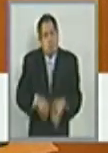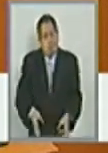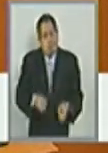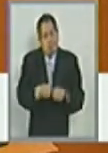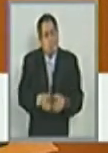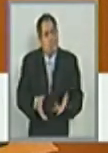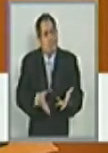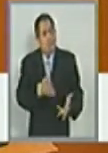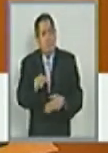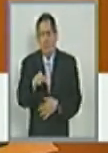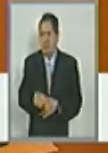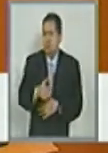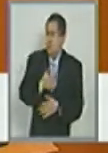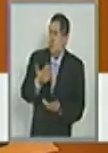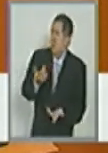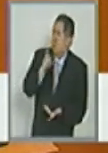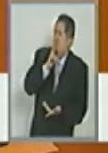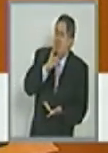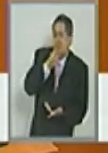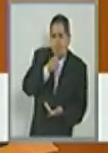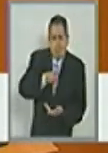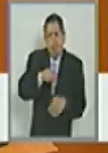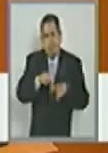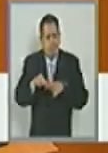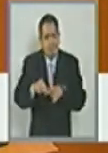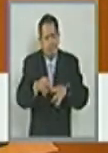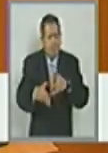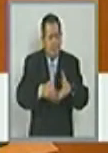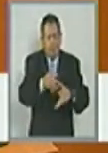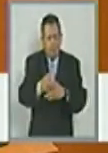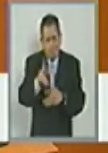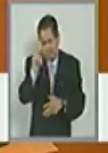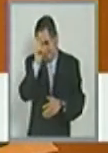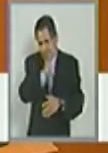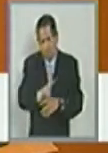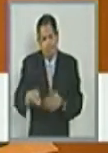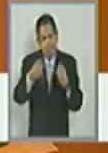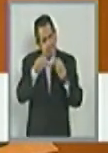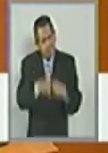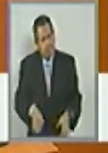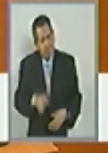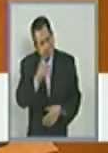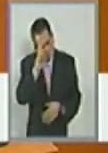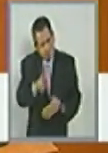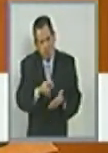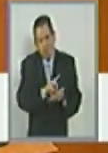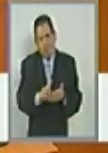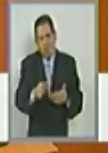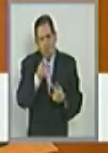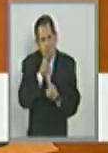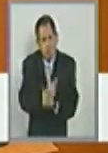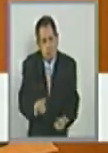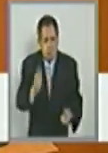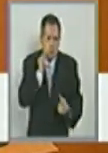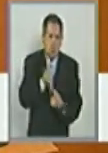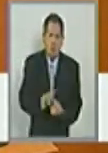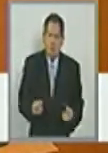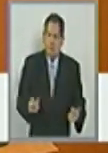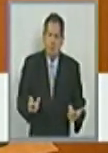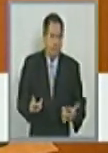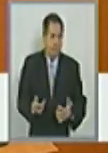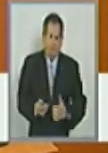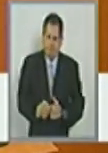no escogieron esas circunstancias y que tienen que padecer la violación a sus derechos como niños o como